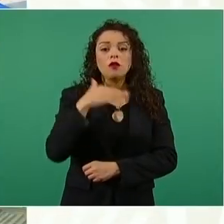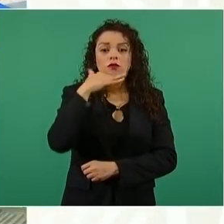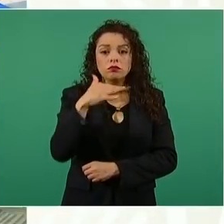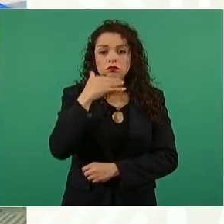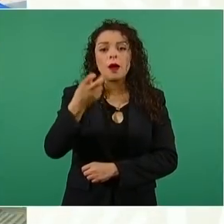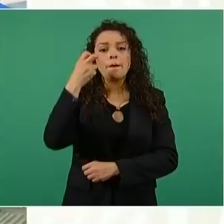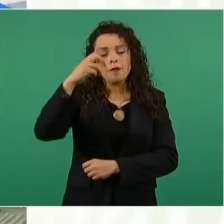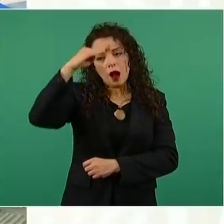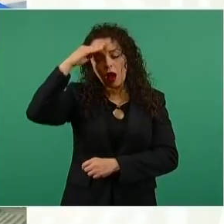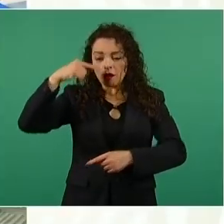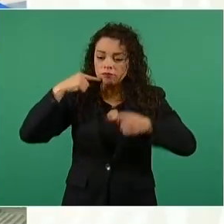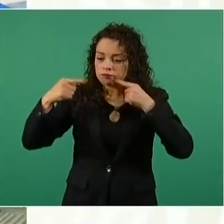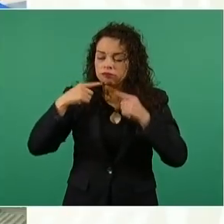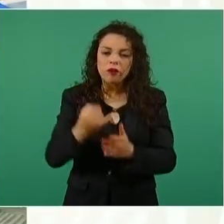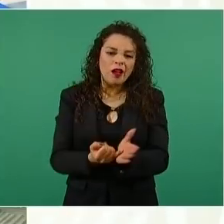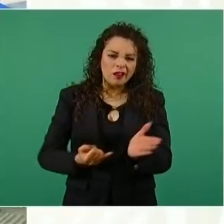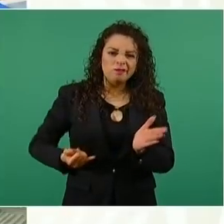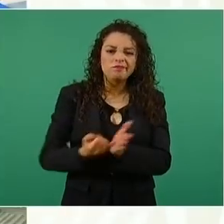rifado.